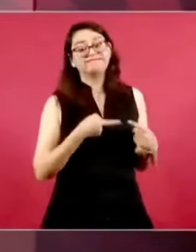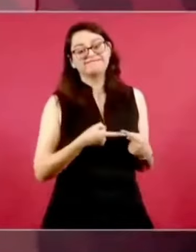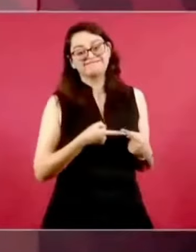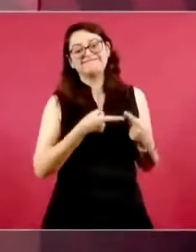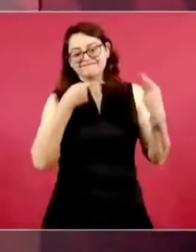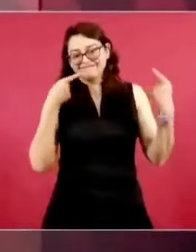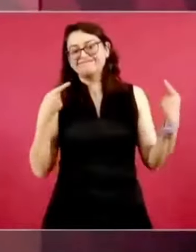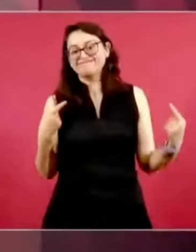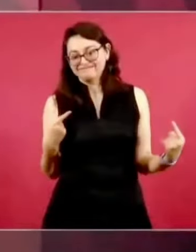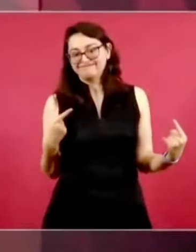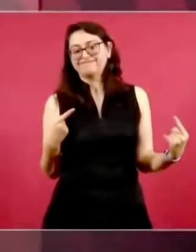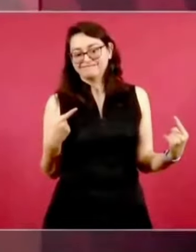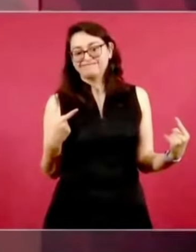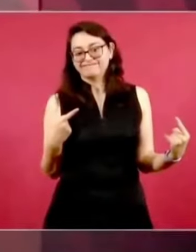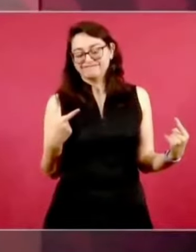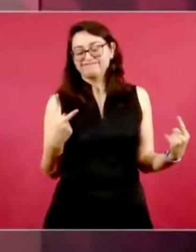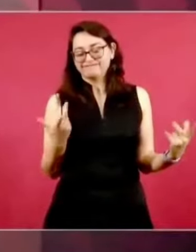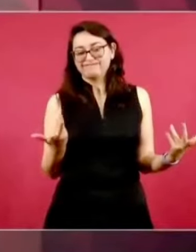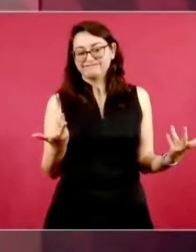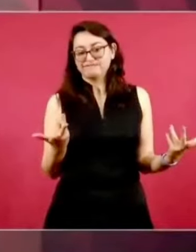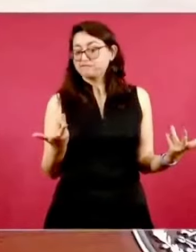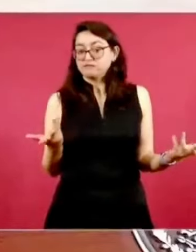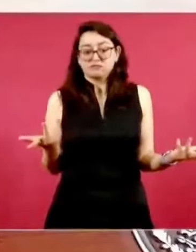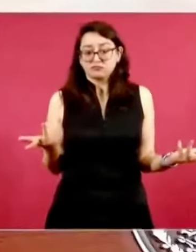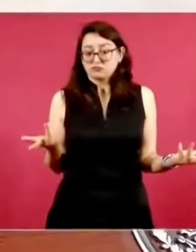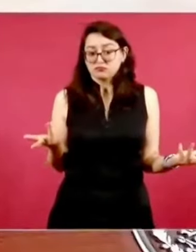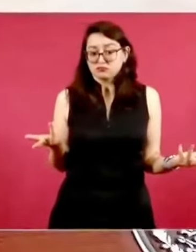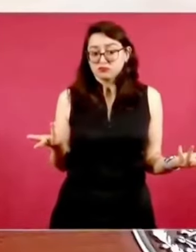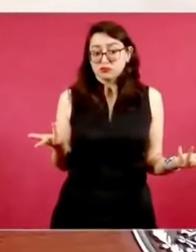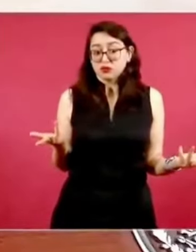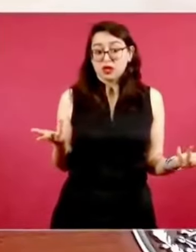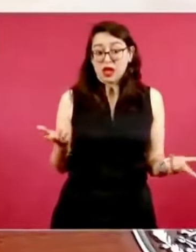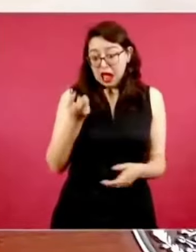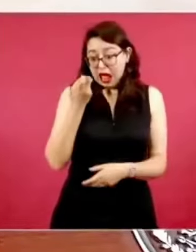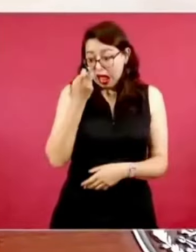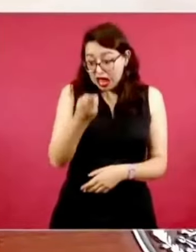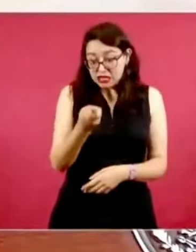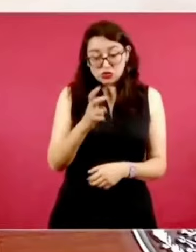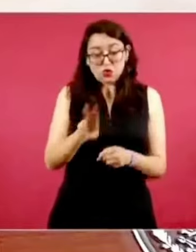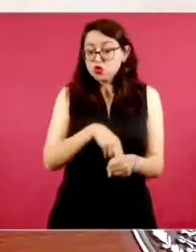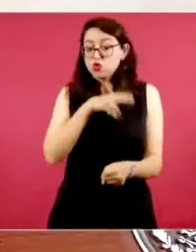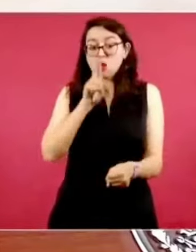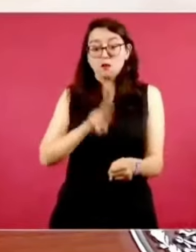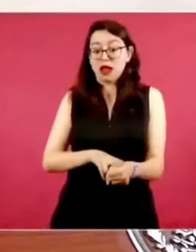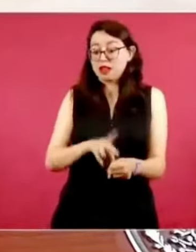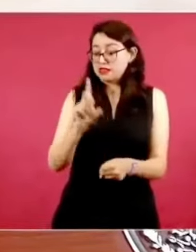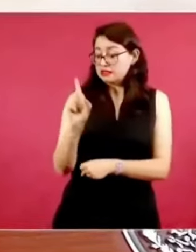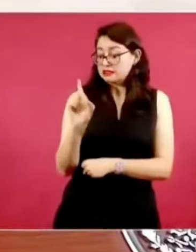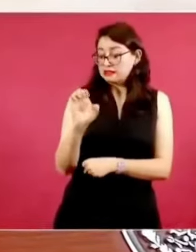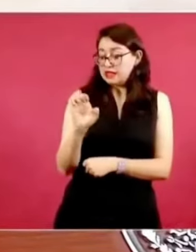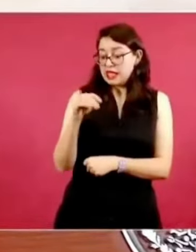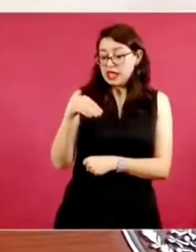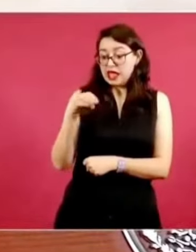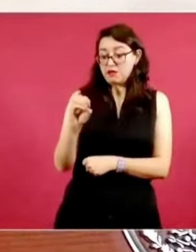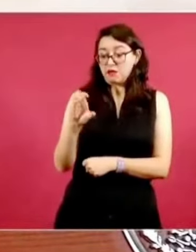distintas también esto es consustancial a la democracia No puede haber un pensamiento